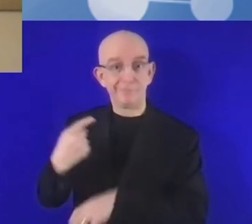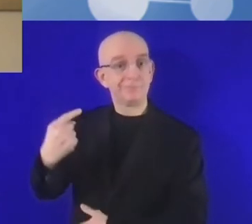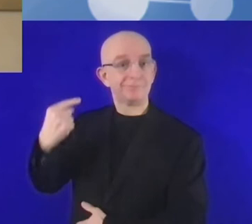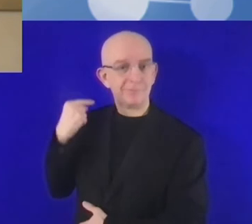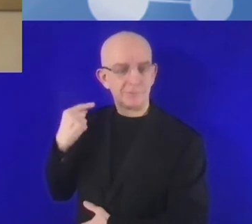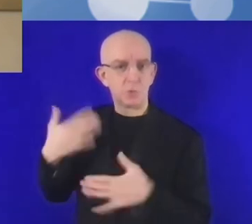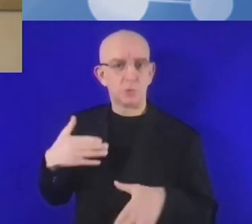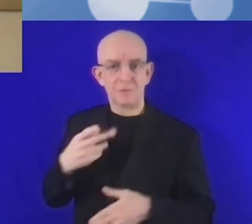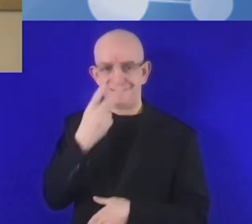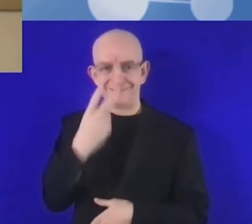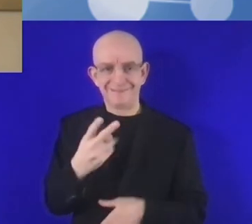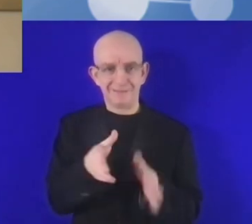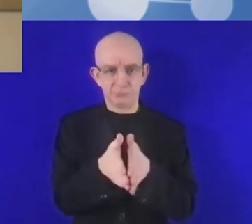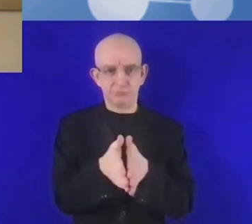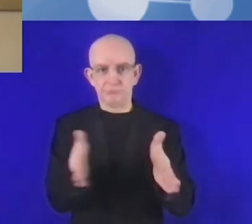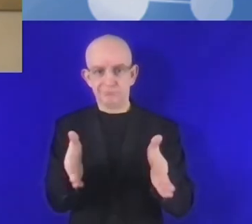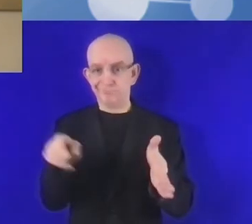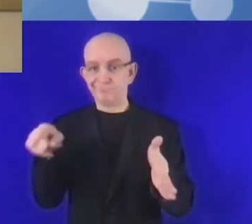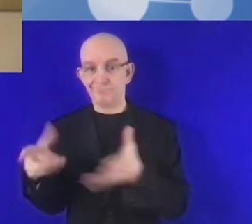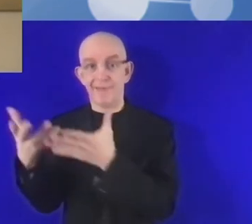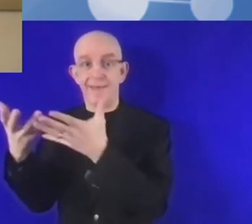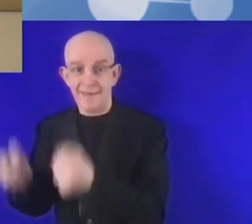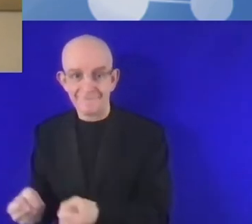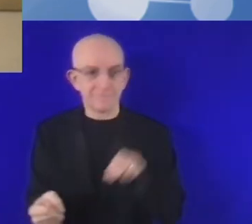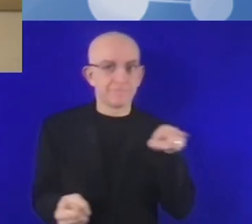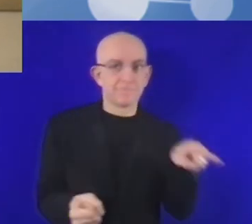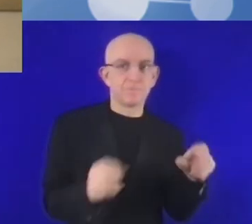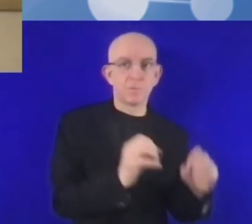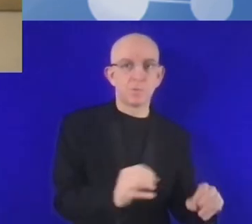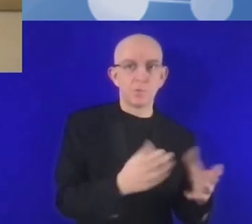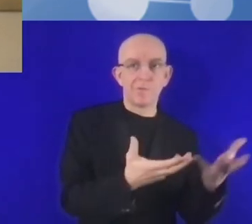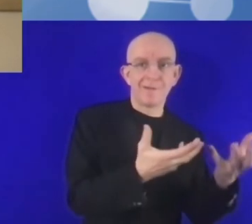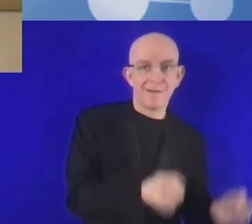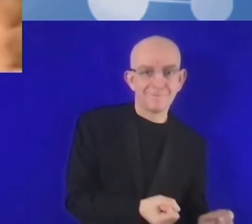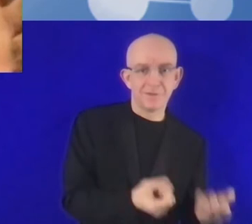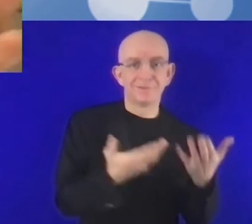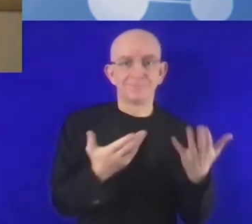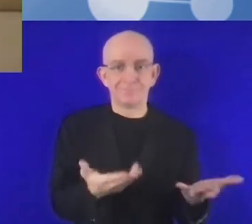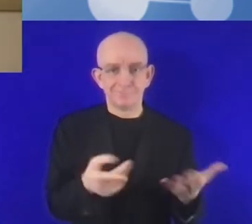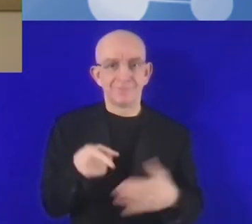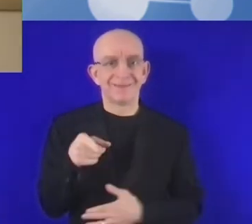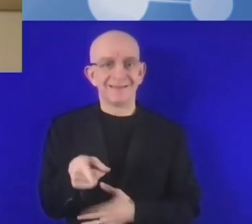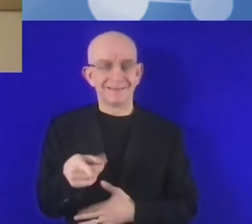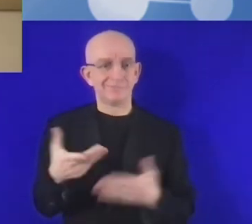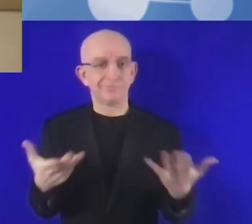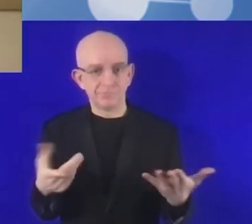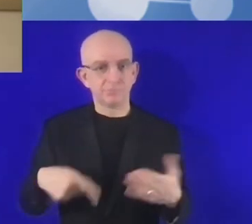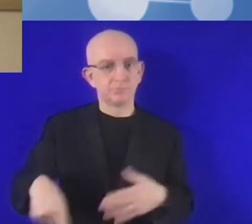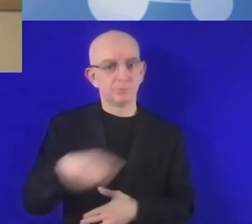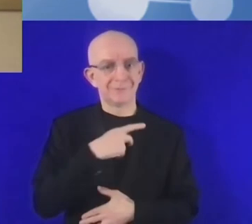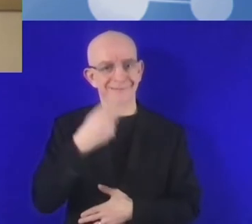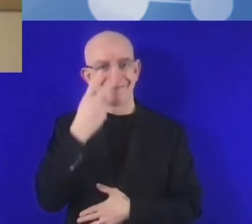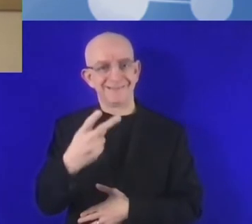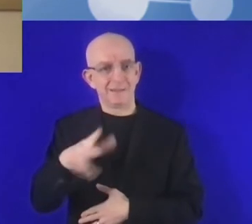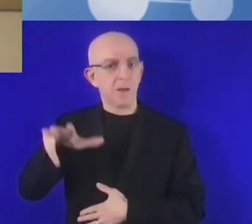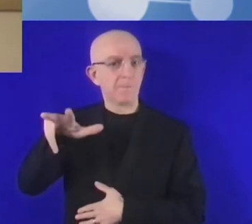hemos visto grandes diferencias entre las personas que tenían acceso a Internet y aquellas que no tenían ese acceso.